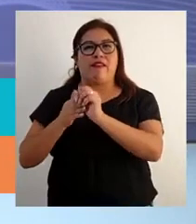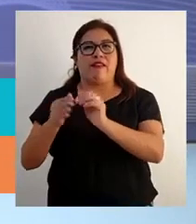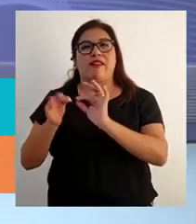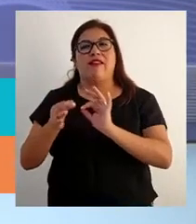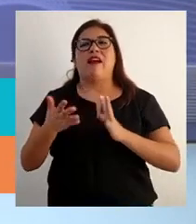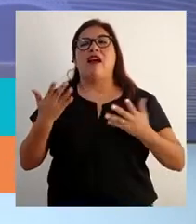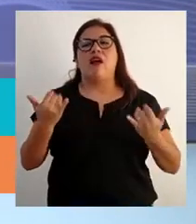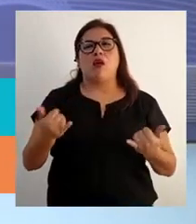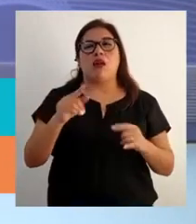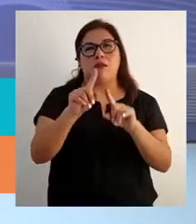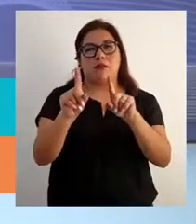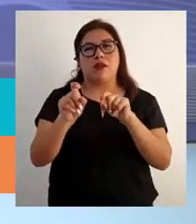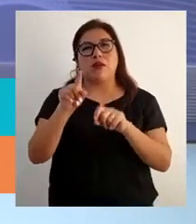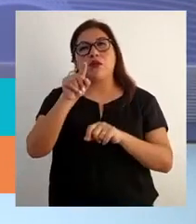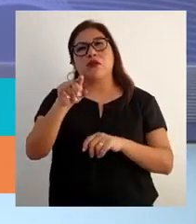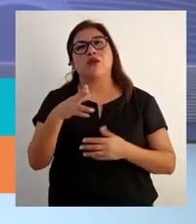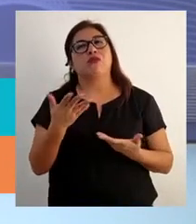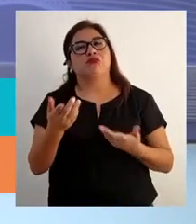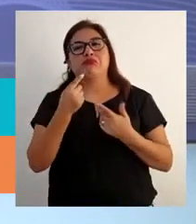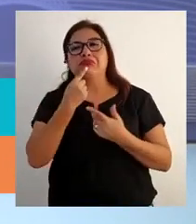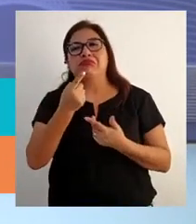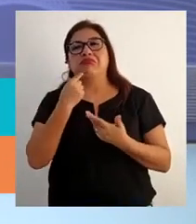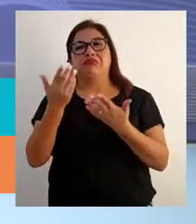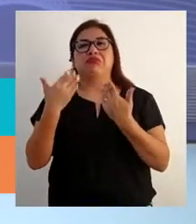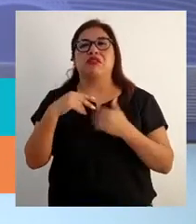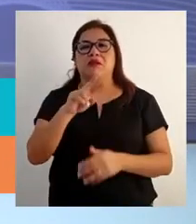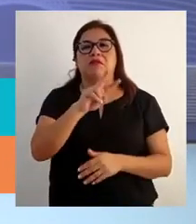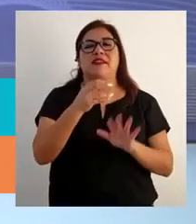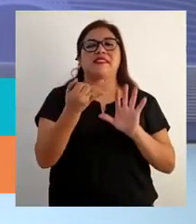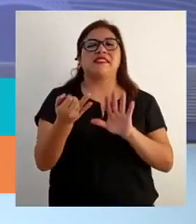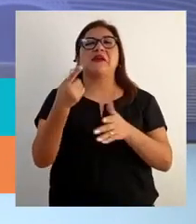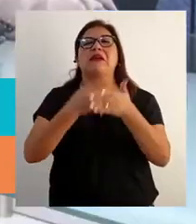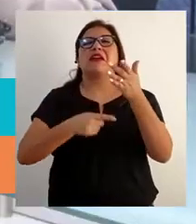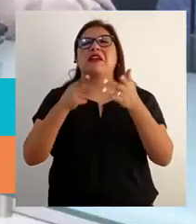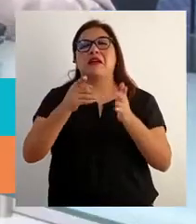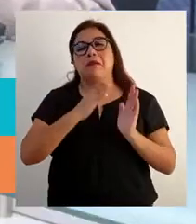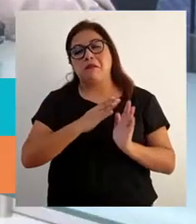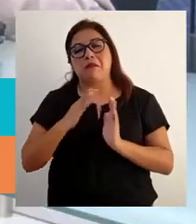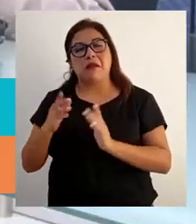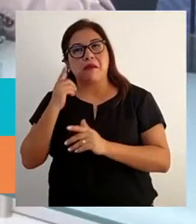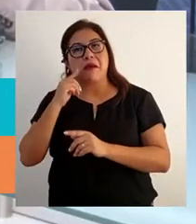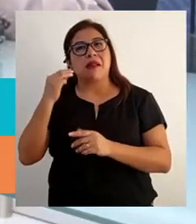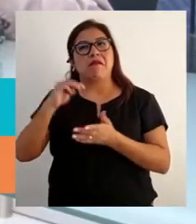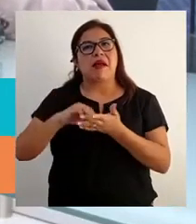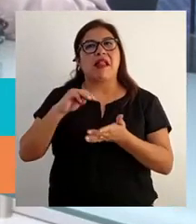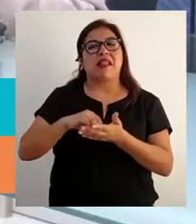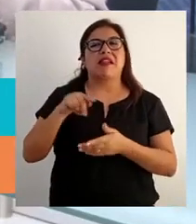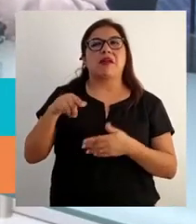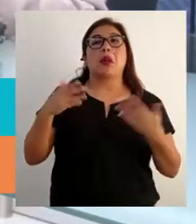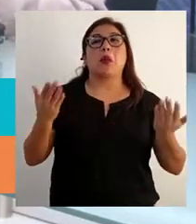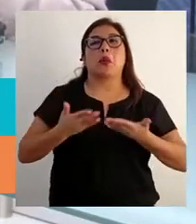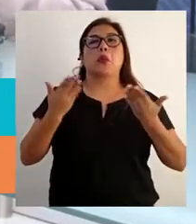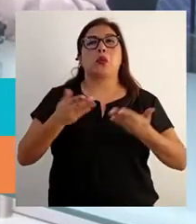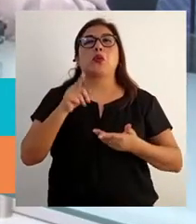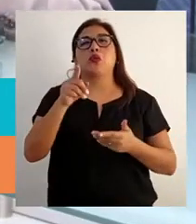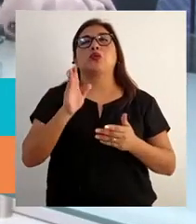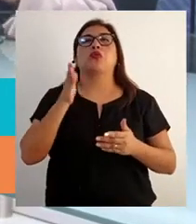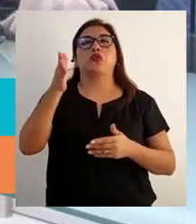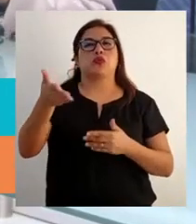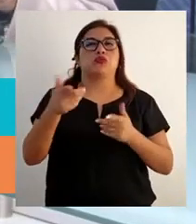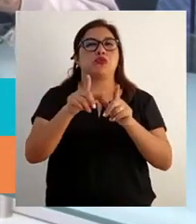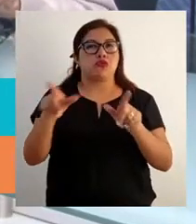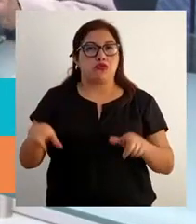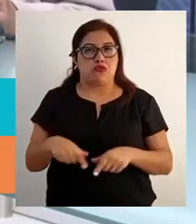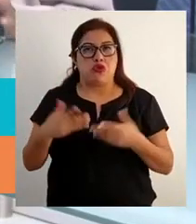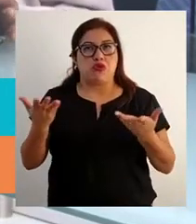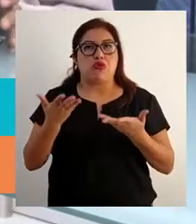¿qué nos puedes contar acerca del 27? ¿Qué preparativos hay para el día martes? ¿Dónde vas a estar? ¿Cómo